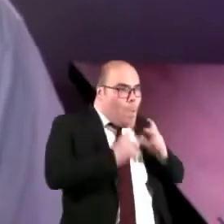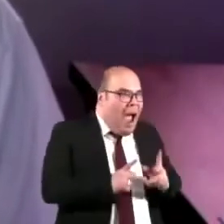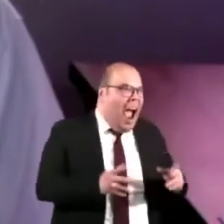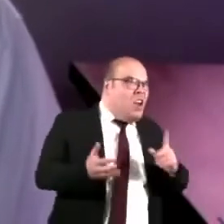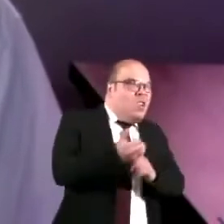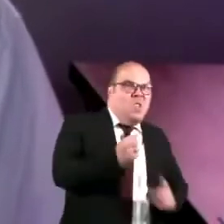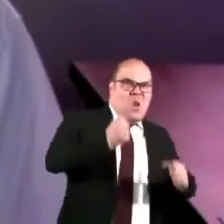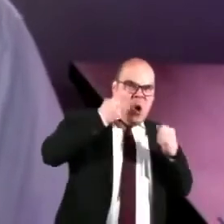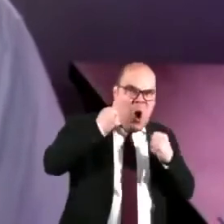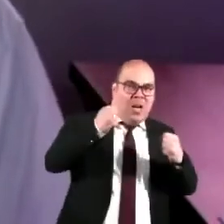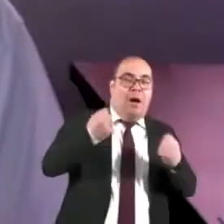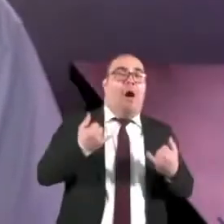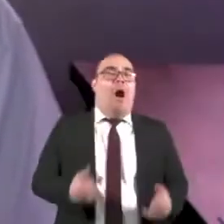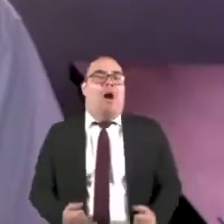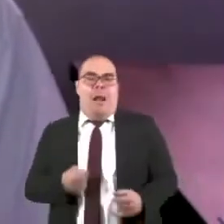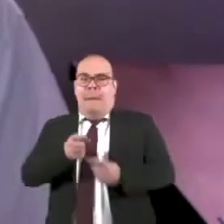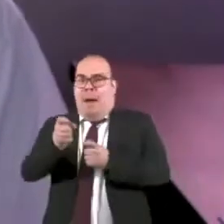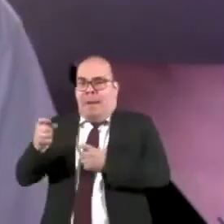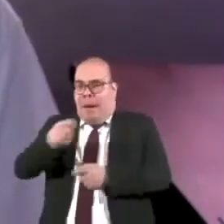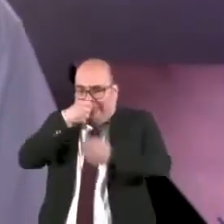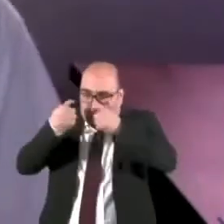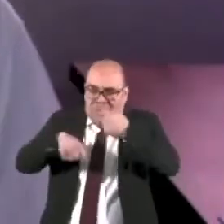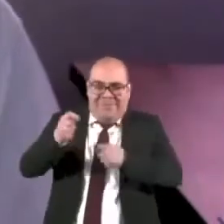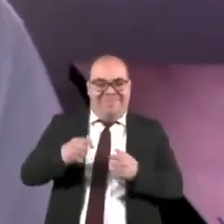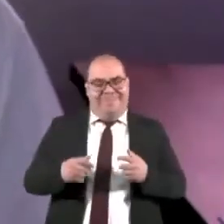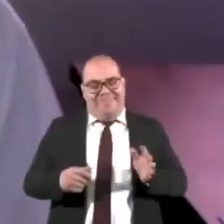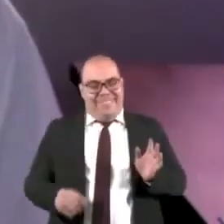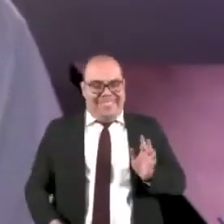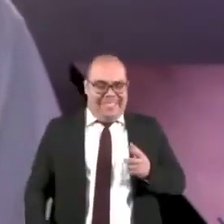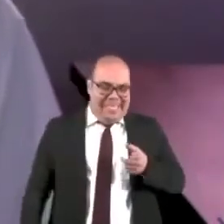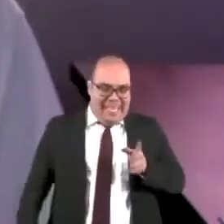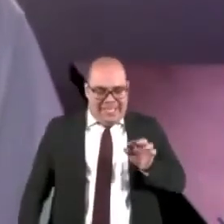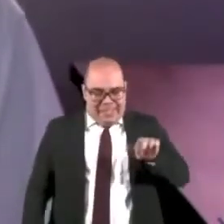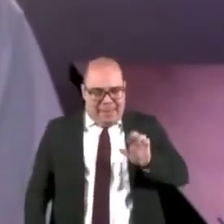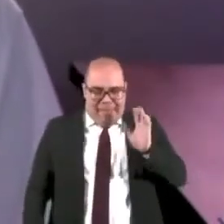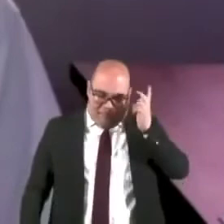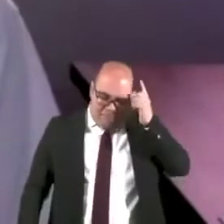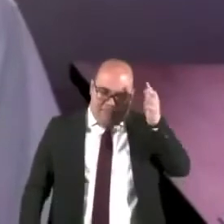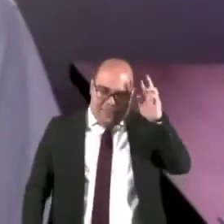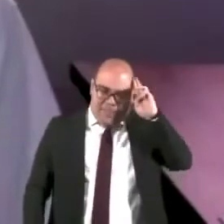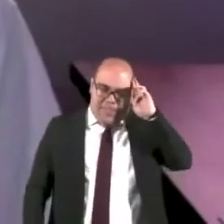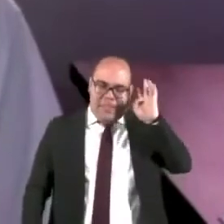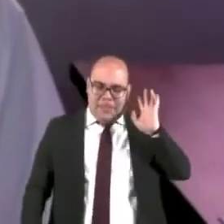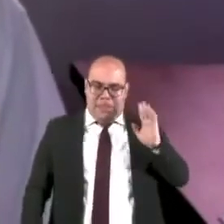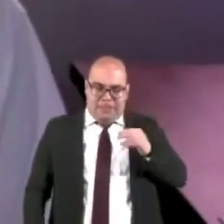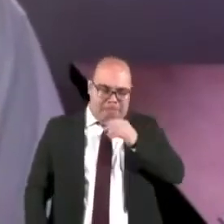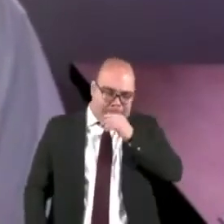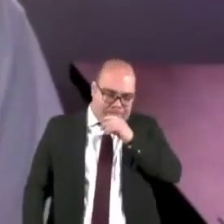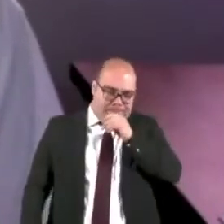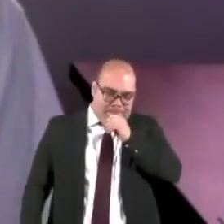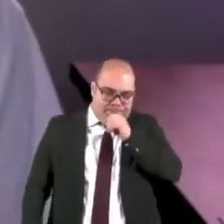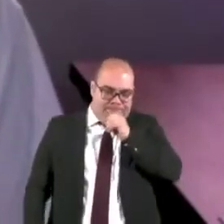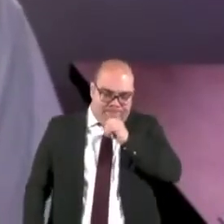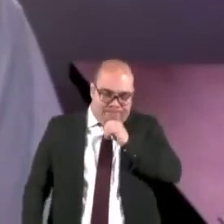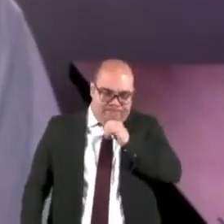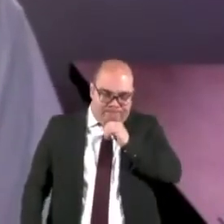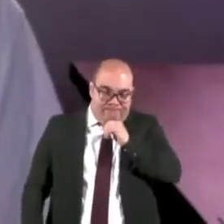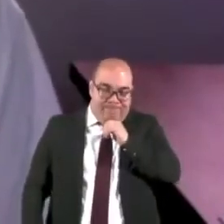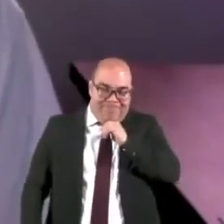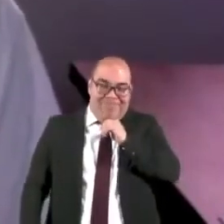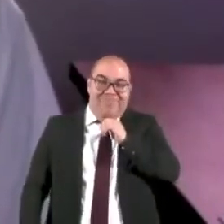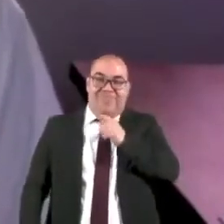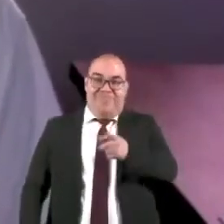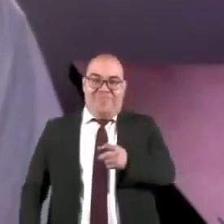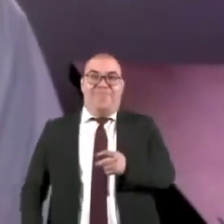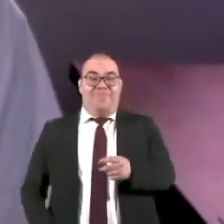del objetivo por el cual pues uno se vinculó a esa lucha. Ahí llegó